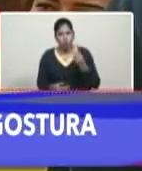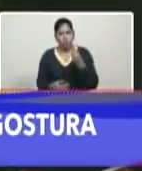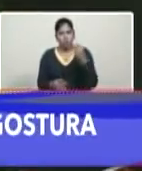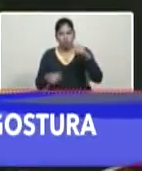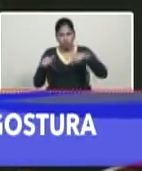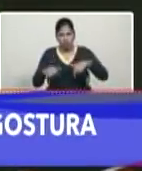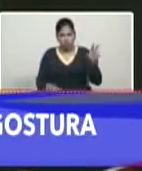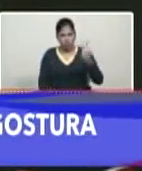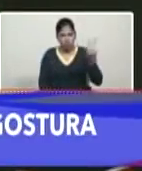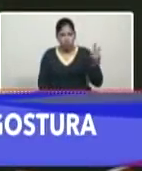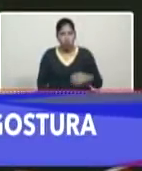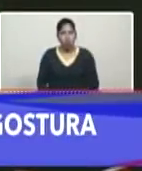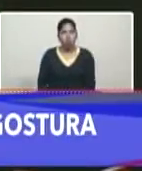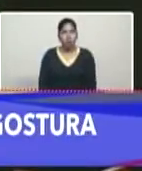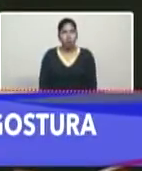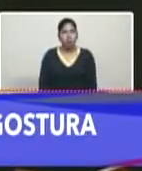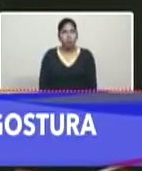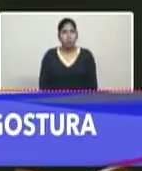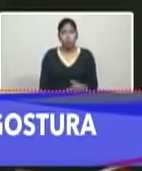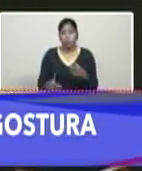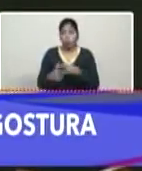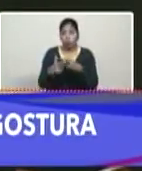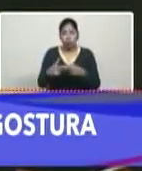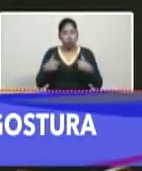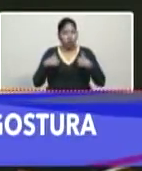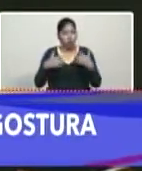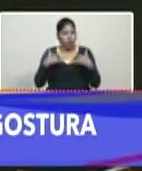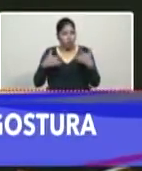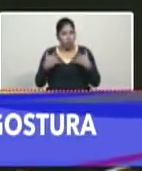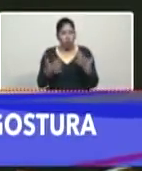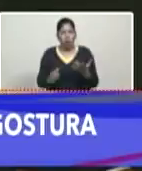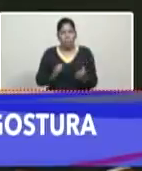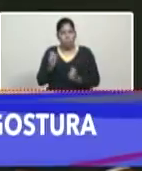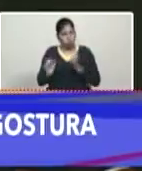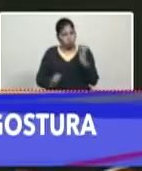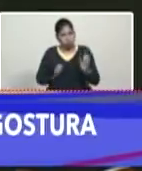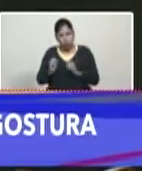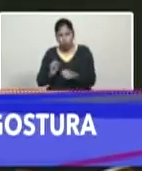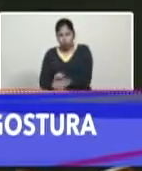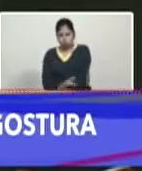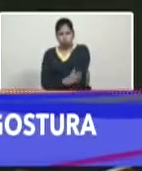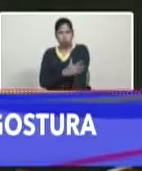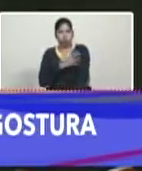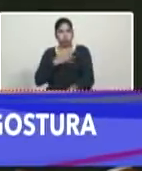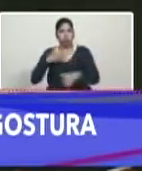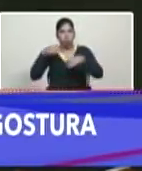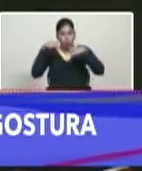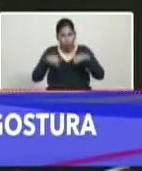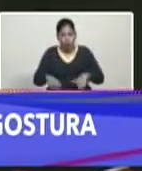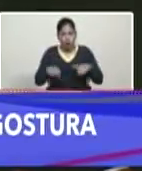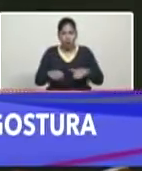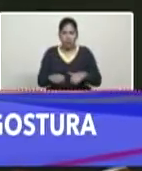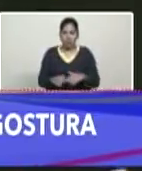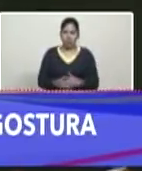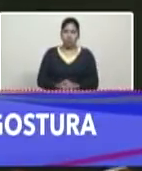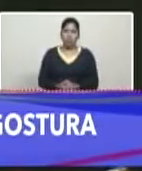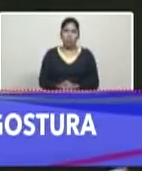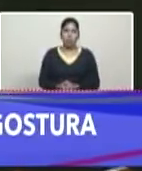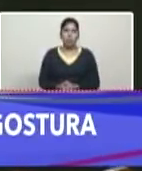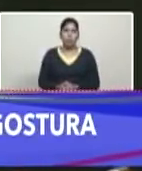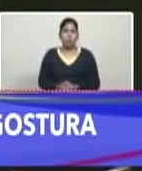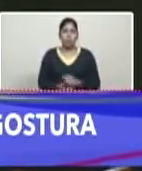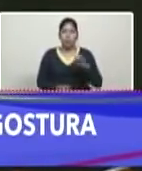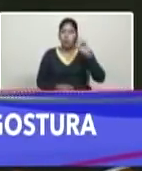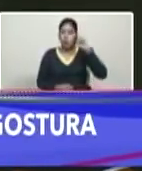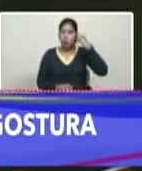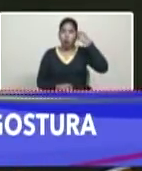patria. Por eso siento una gran emoción al estar aquí y